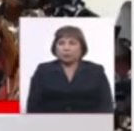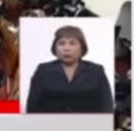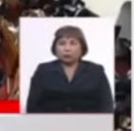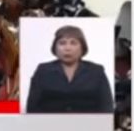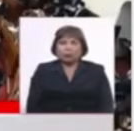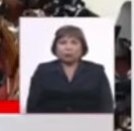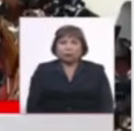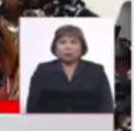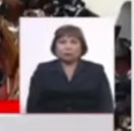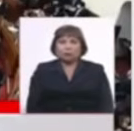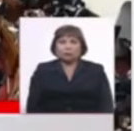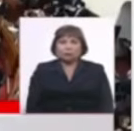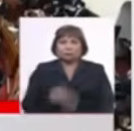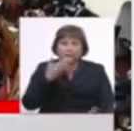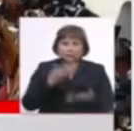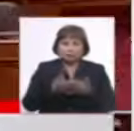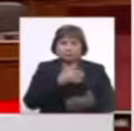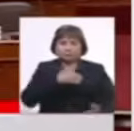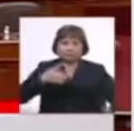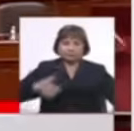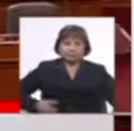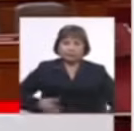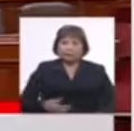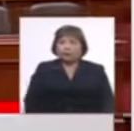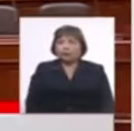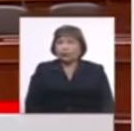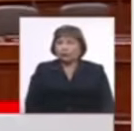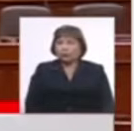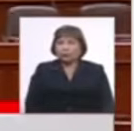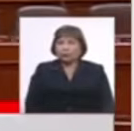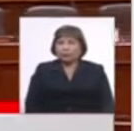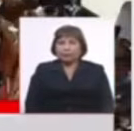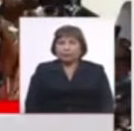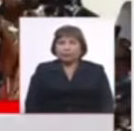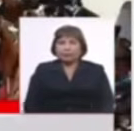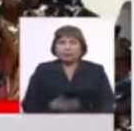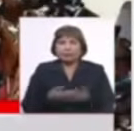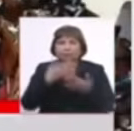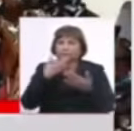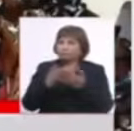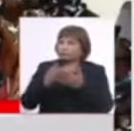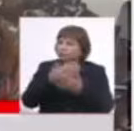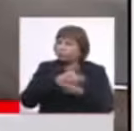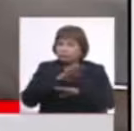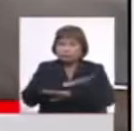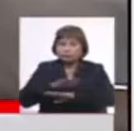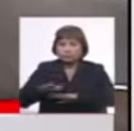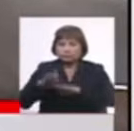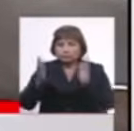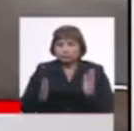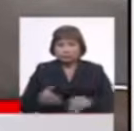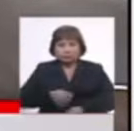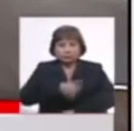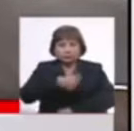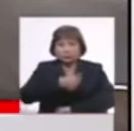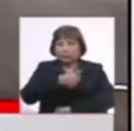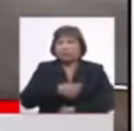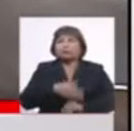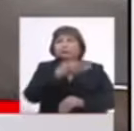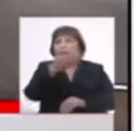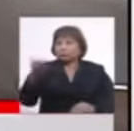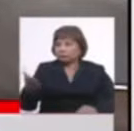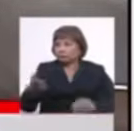congresistas Muchas gracias presidenta Muchas gracias presidenta Muchas gracias a la mesa directiva